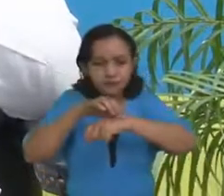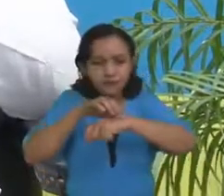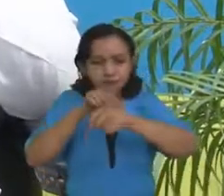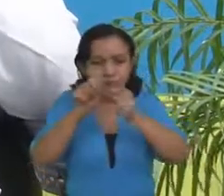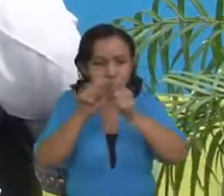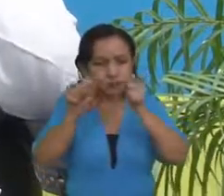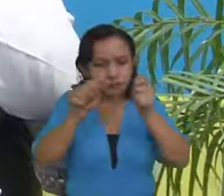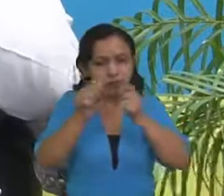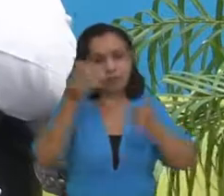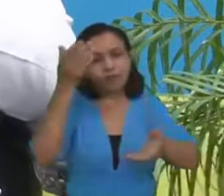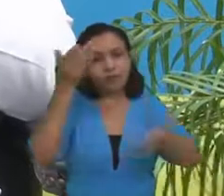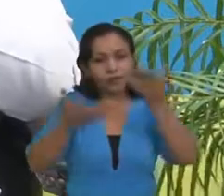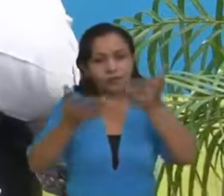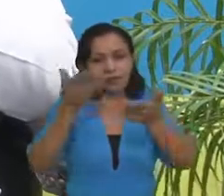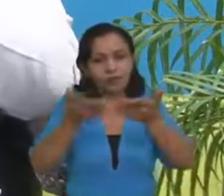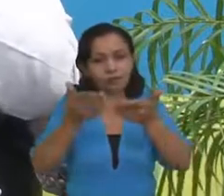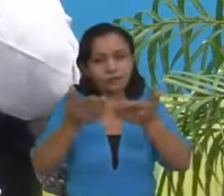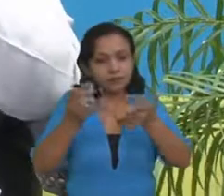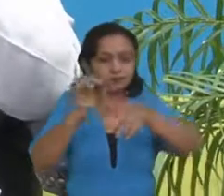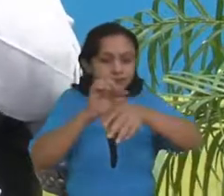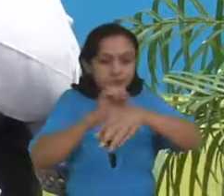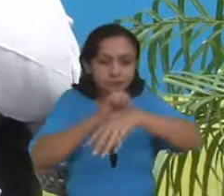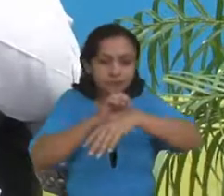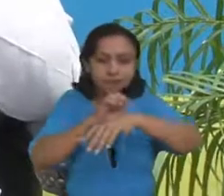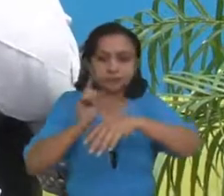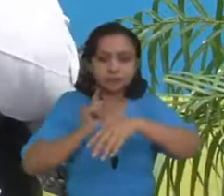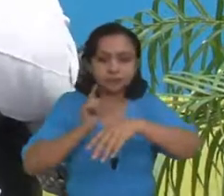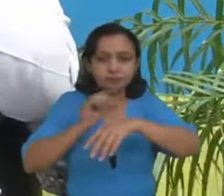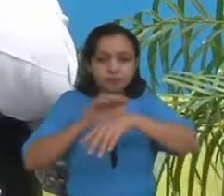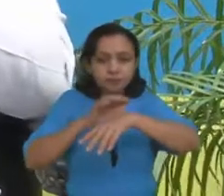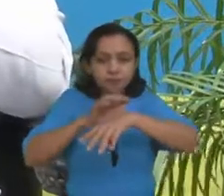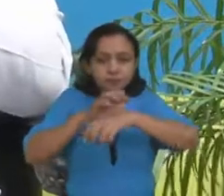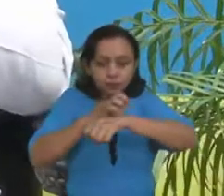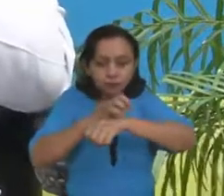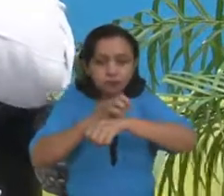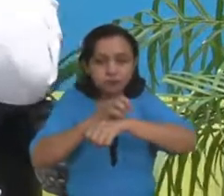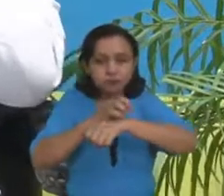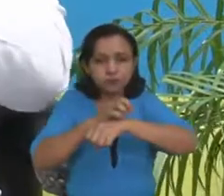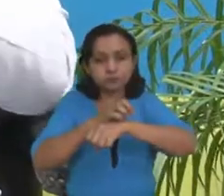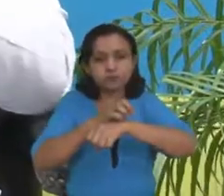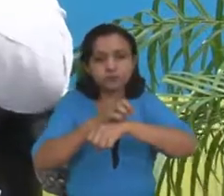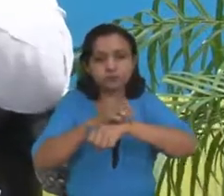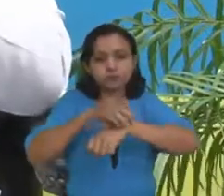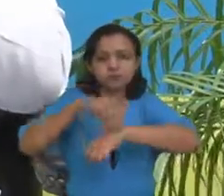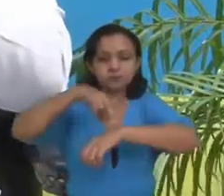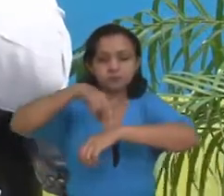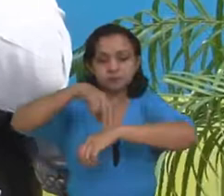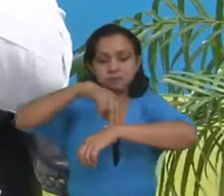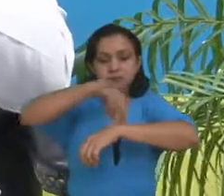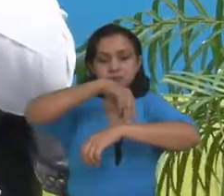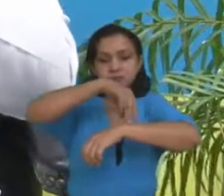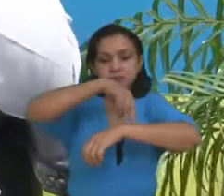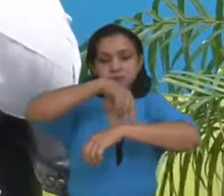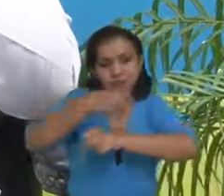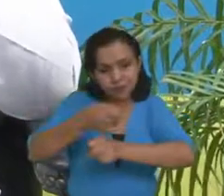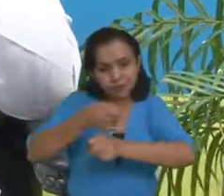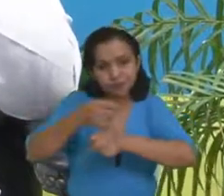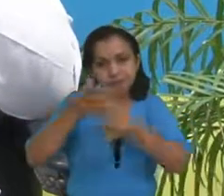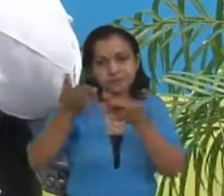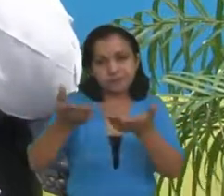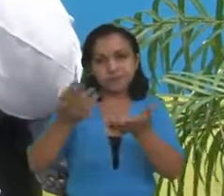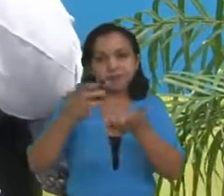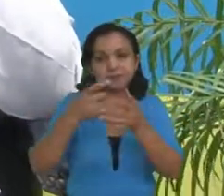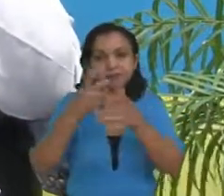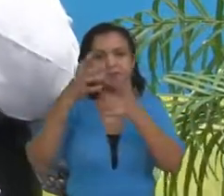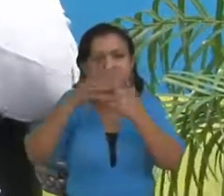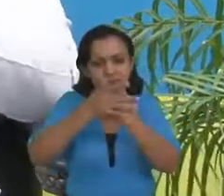¿verdad? O a veces la misma articulación, ella tiene una presión negativa y el movimiento brusco hace que truene, como cuando te tronas